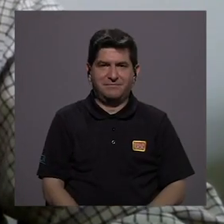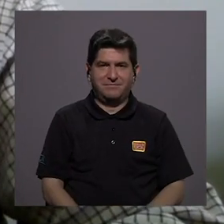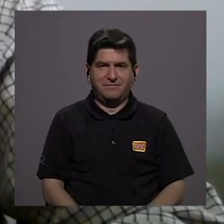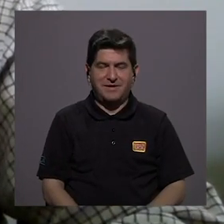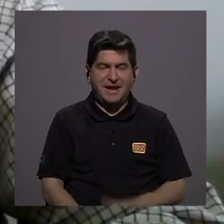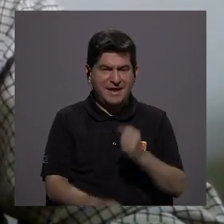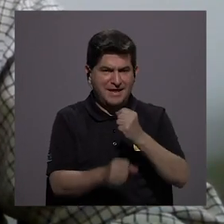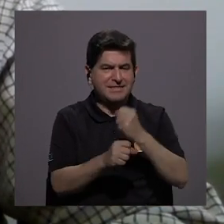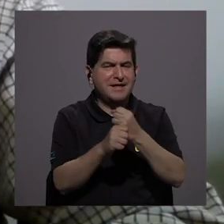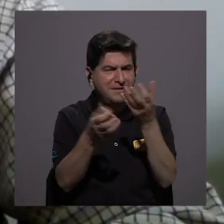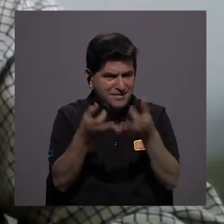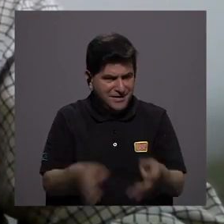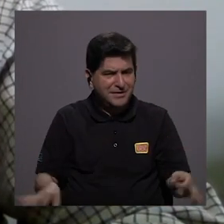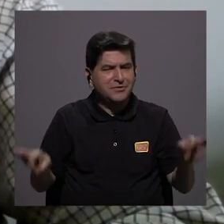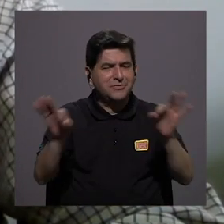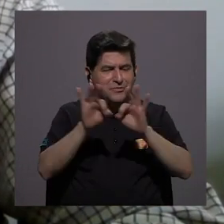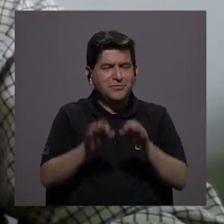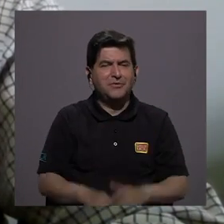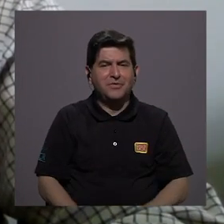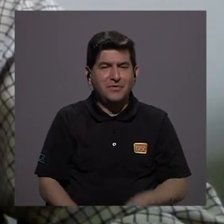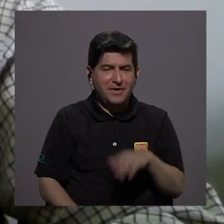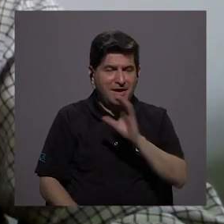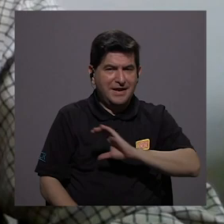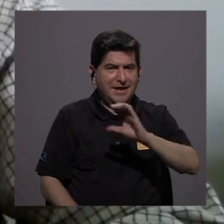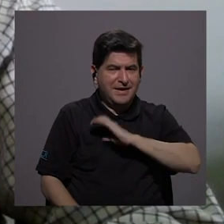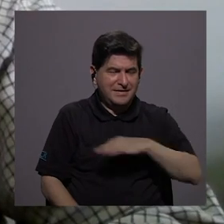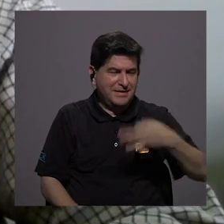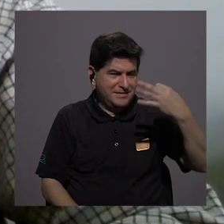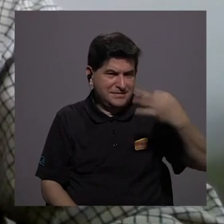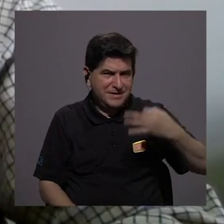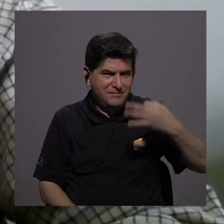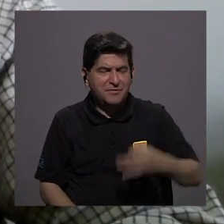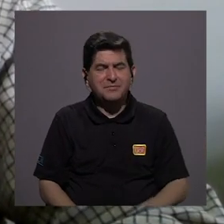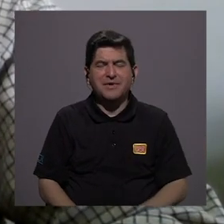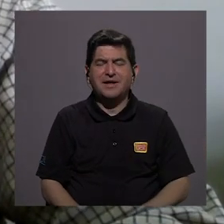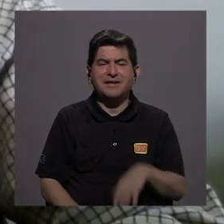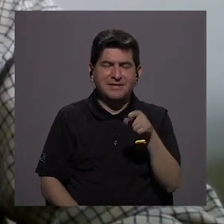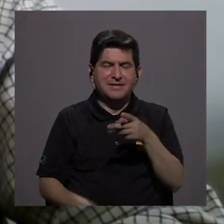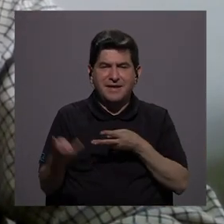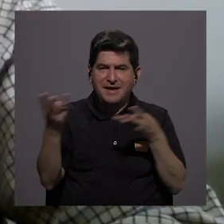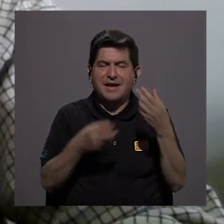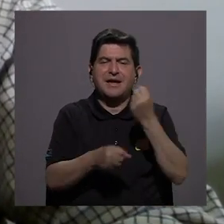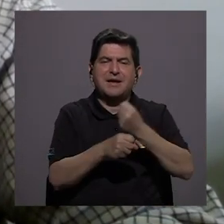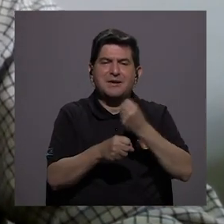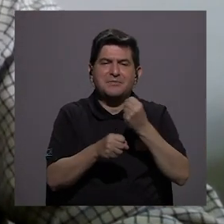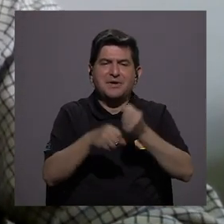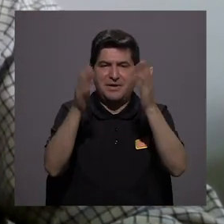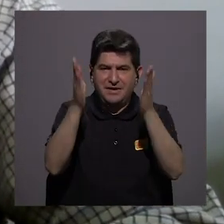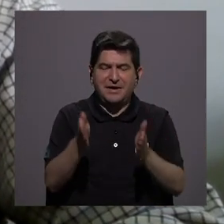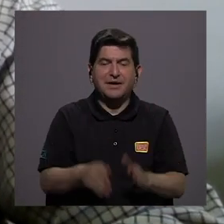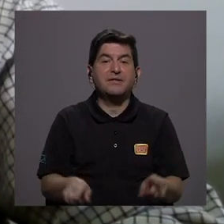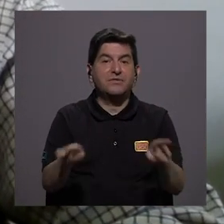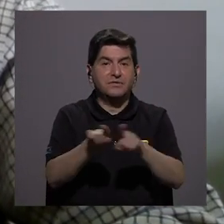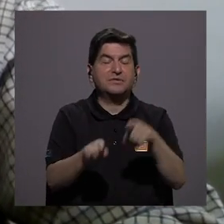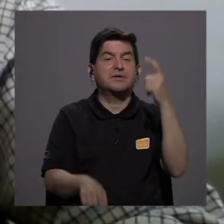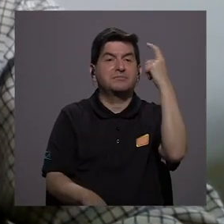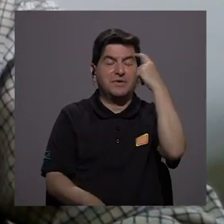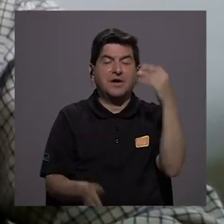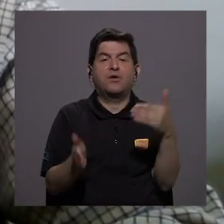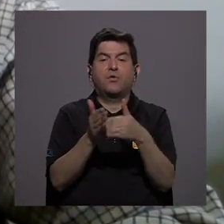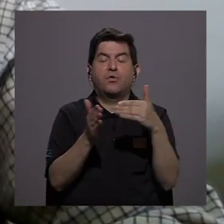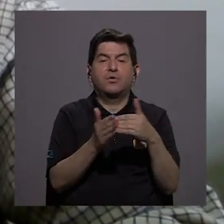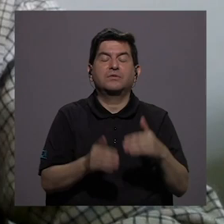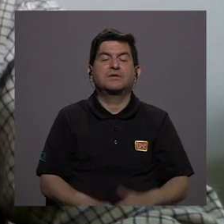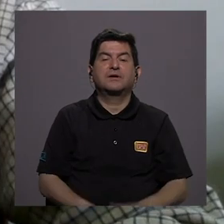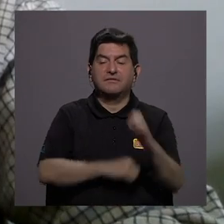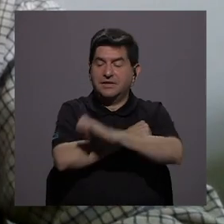que hay un trabajo importante en la formalidad en el mercado laboral. Me parece también que tenemos que